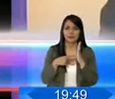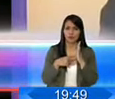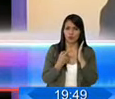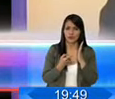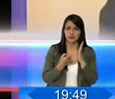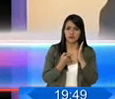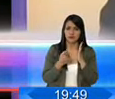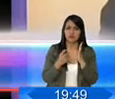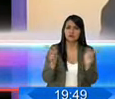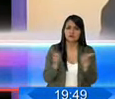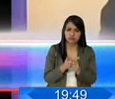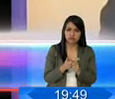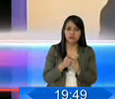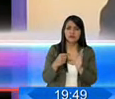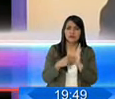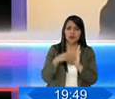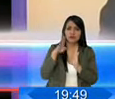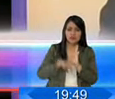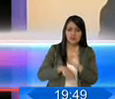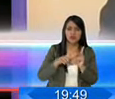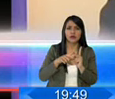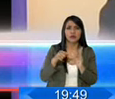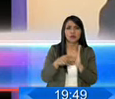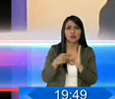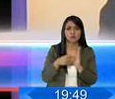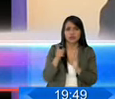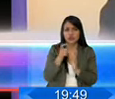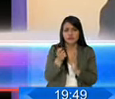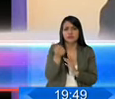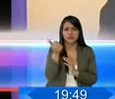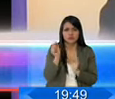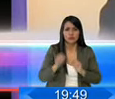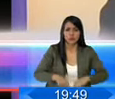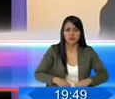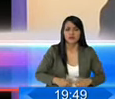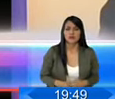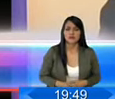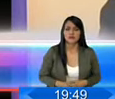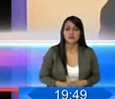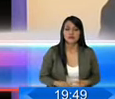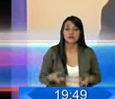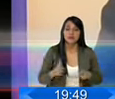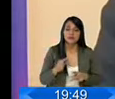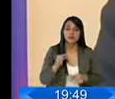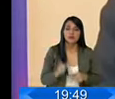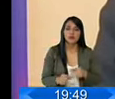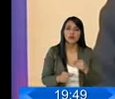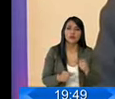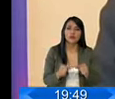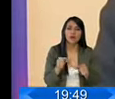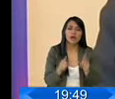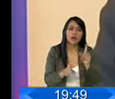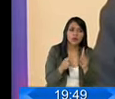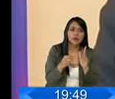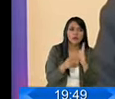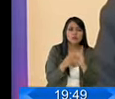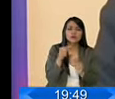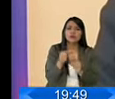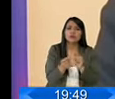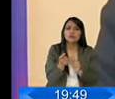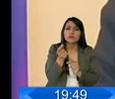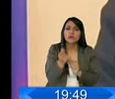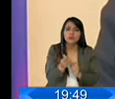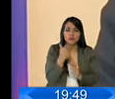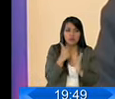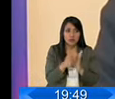todo la simplificación de tributos, la eliminación de tributos innecesarios y la eliminación paulatina, a lo mejor, de ciertos tributos, que si